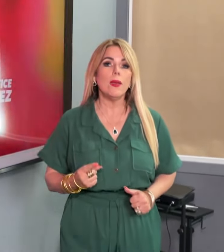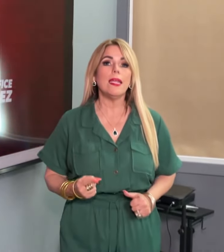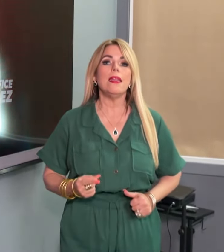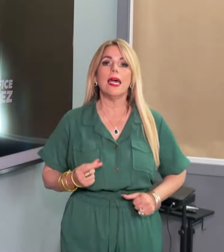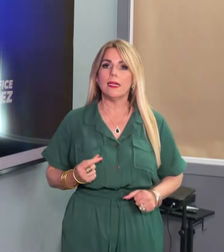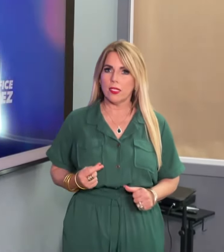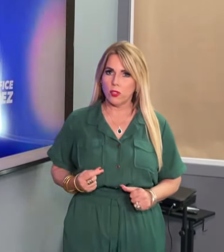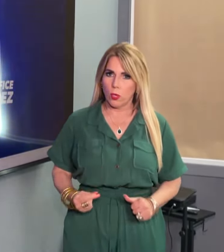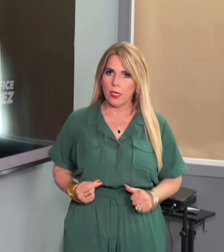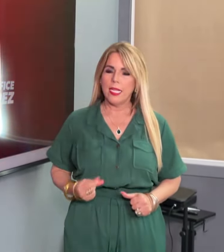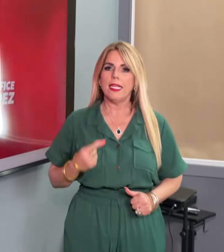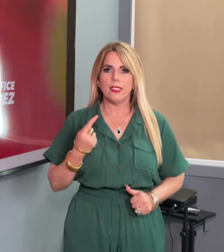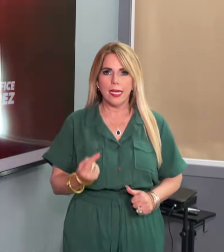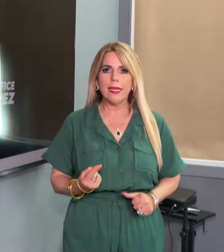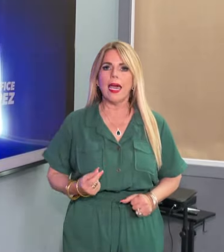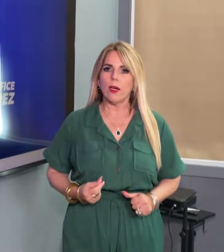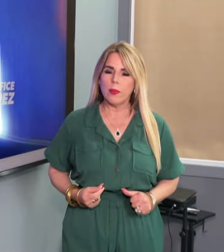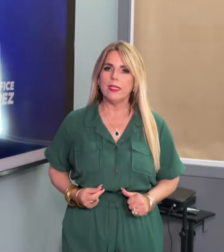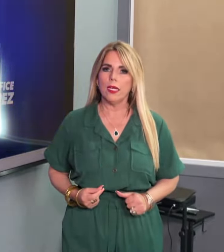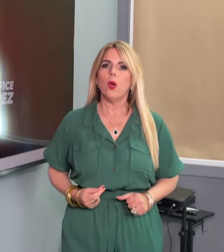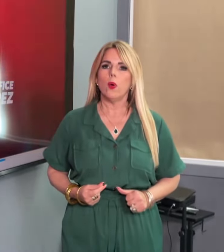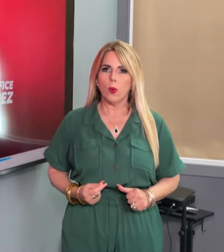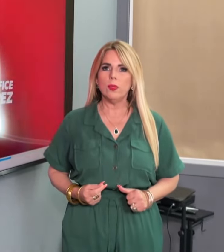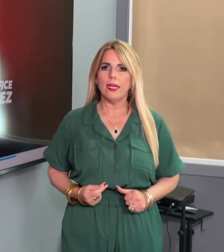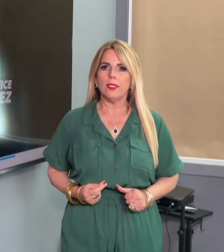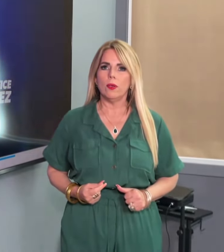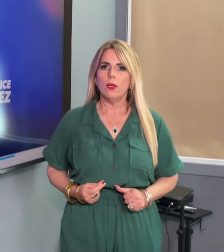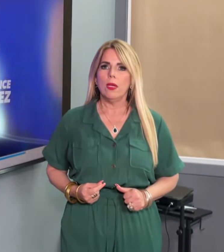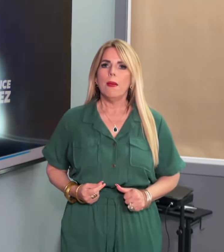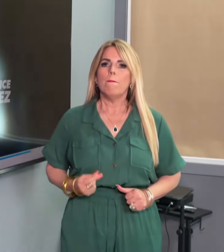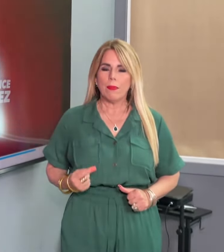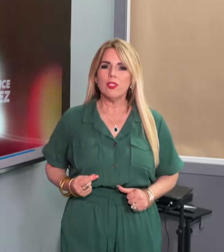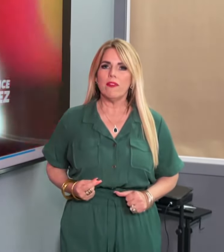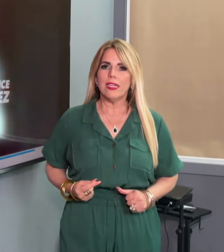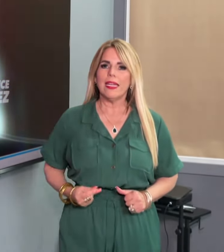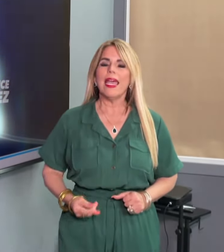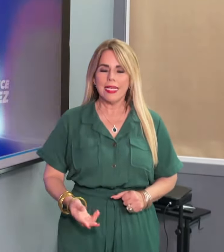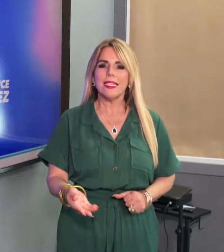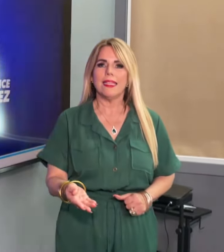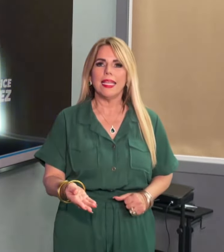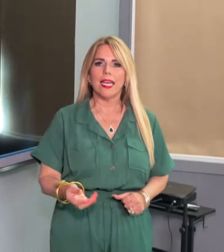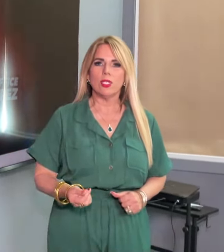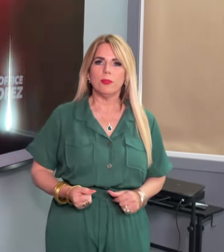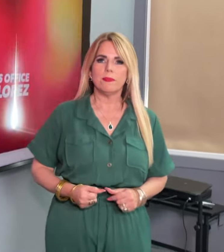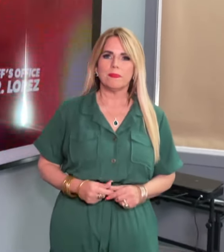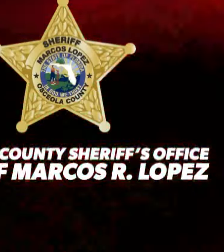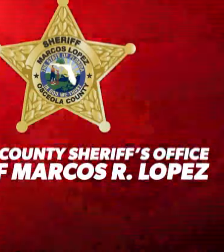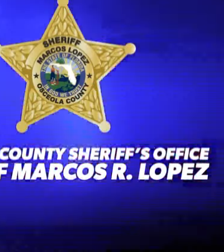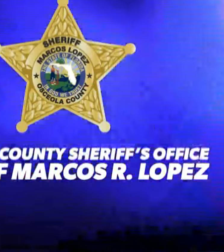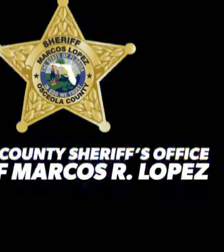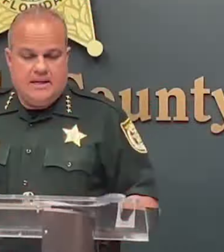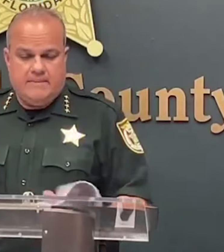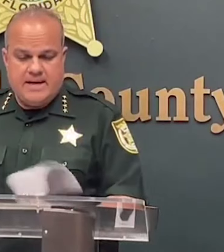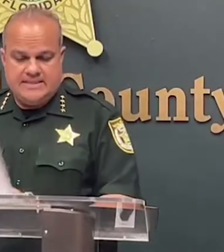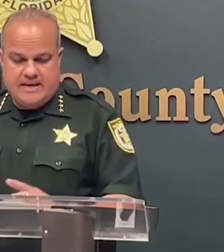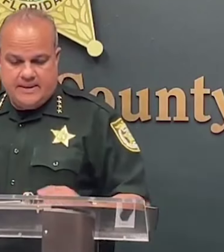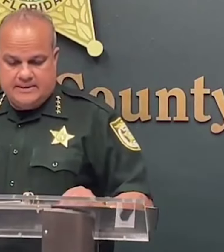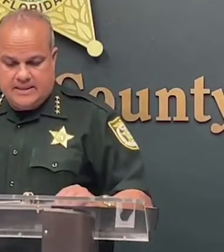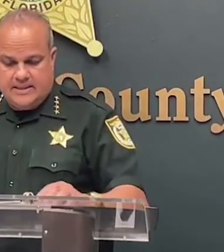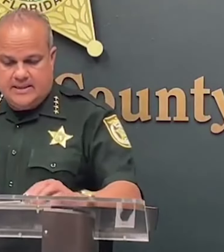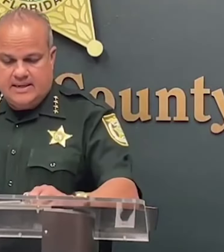nuble la razón y llegar a cometer un delito vamos a ver el siguiente caso eh